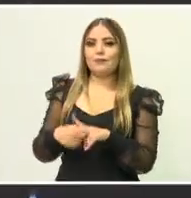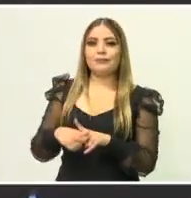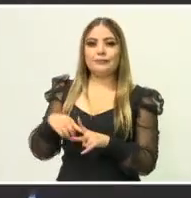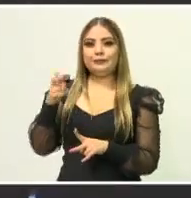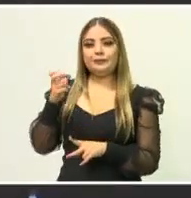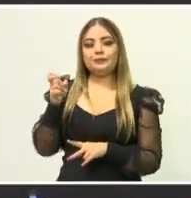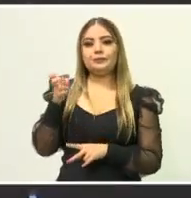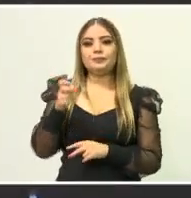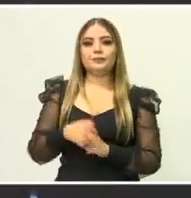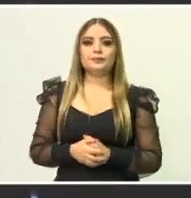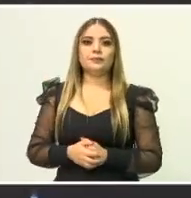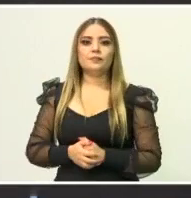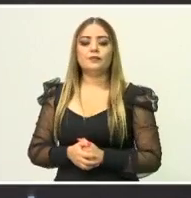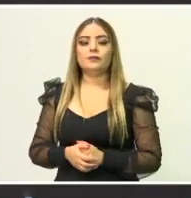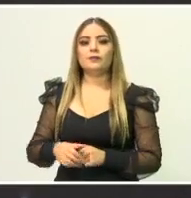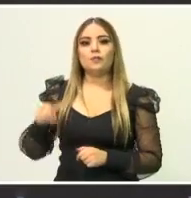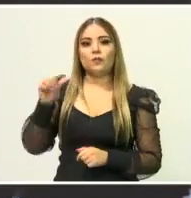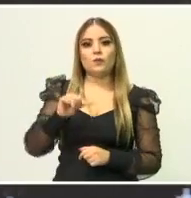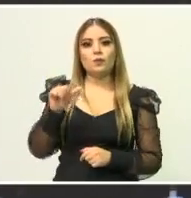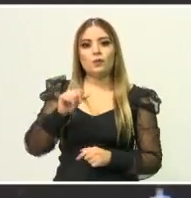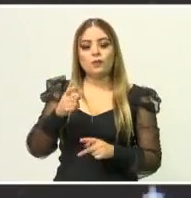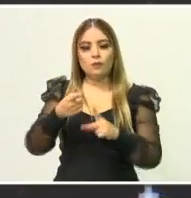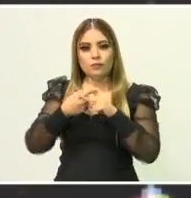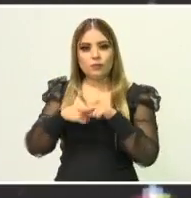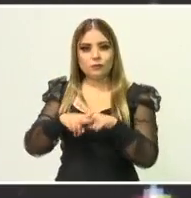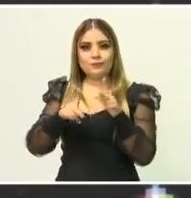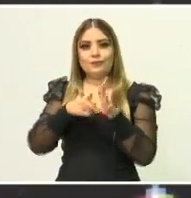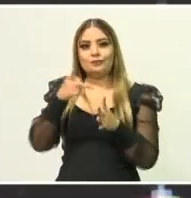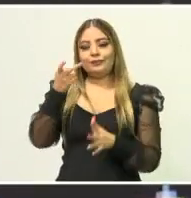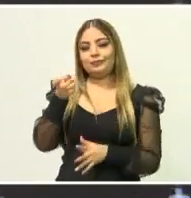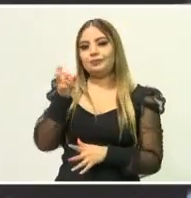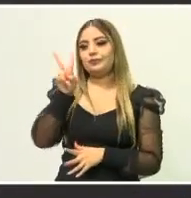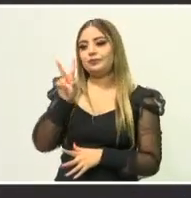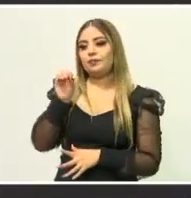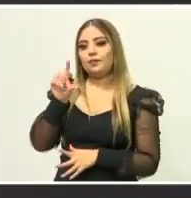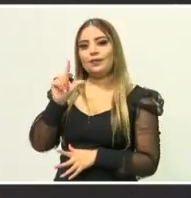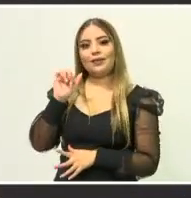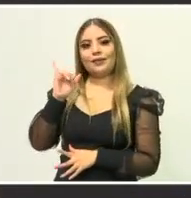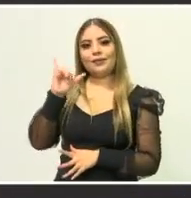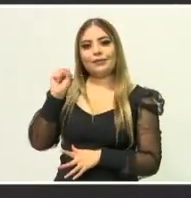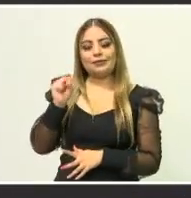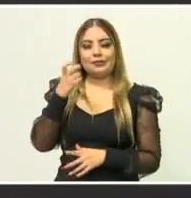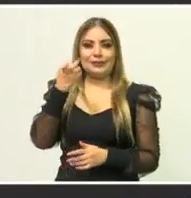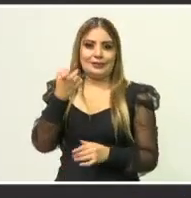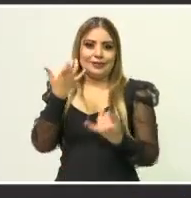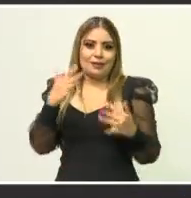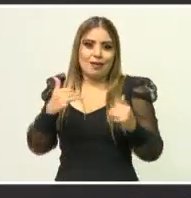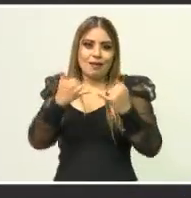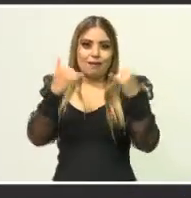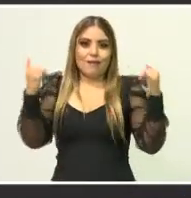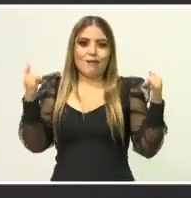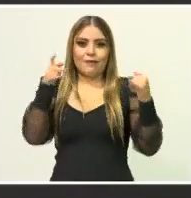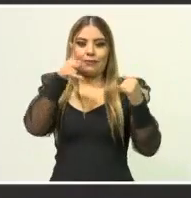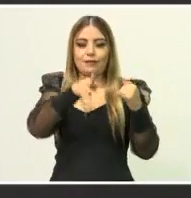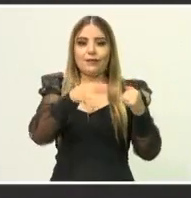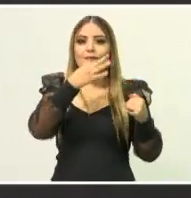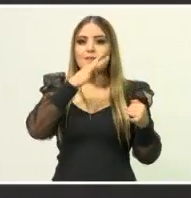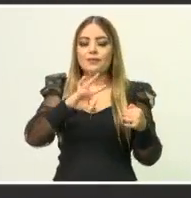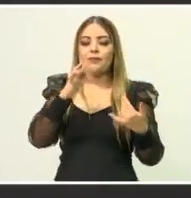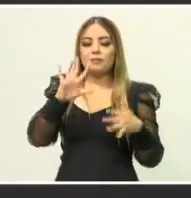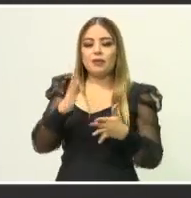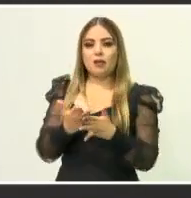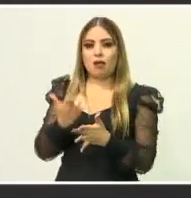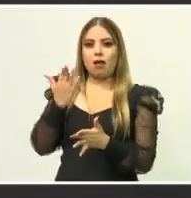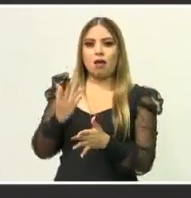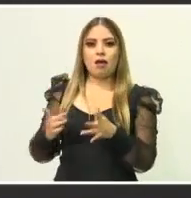Torreón y de regreso el día de hoy estamos haciendo el evento con Volaris para hacer el vuelo inaugural el evento festivo aunque ya tiene algunos